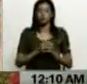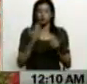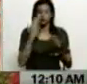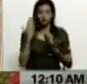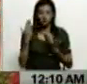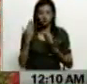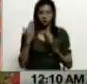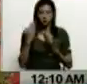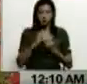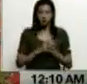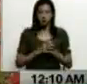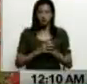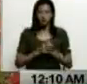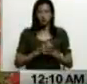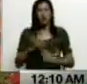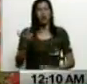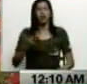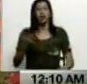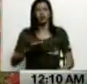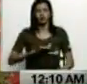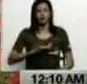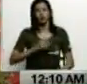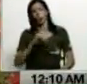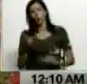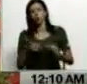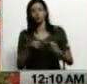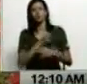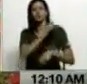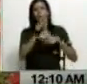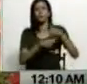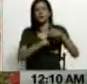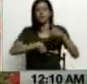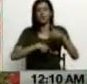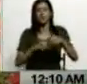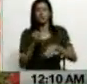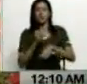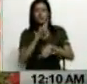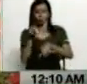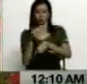chicos bien esol y el señor vicepresidente marijuanita